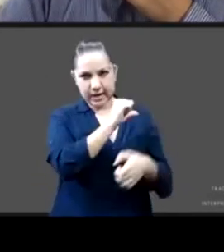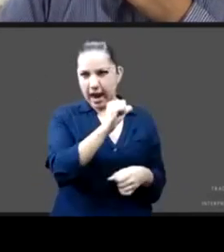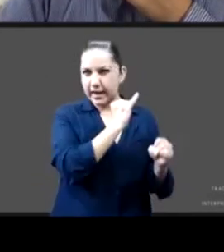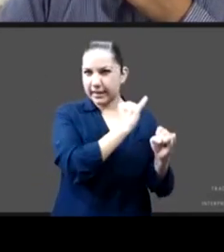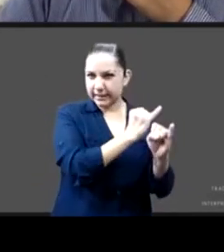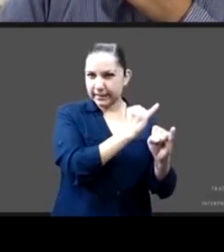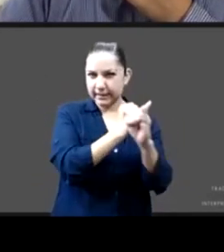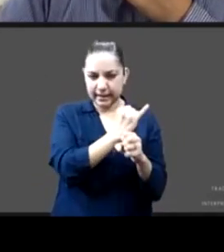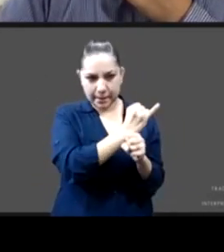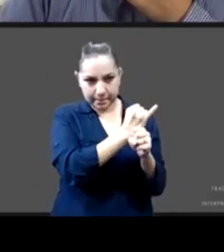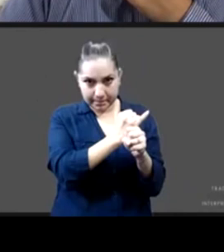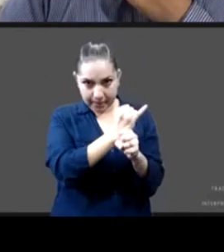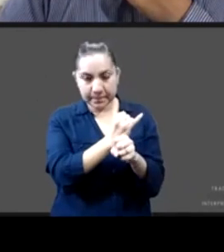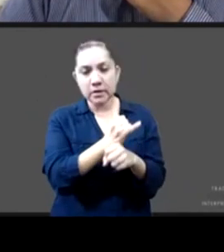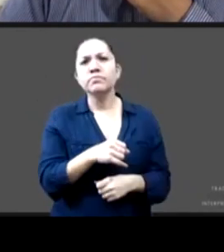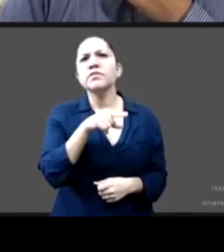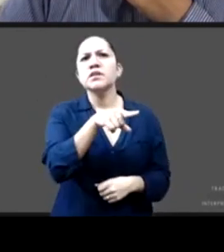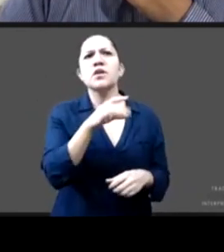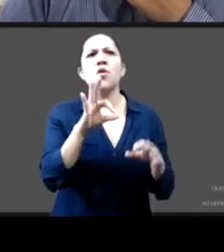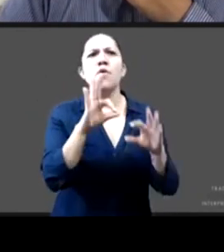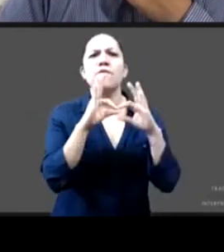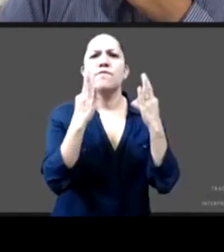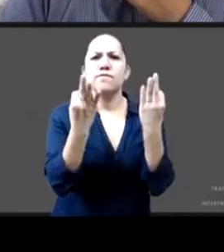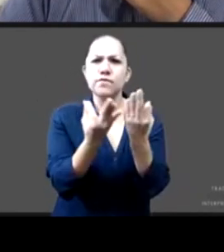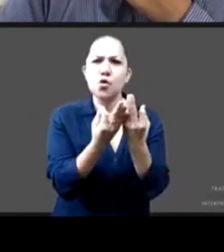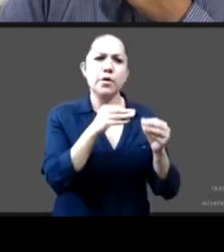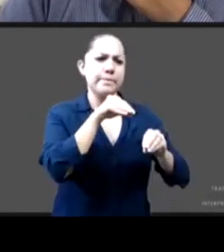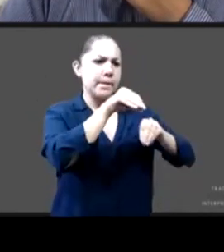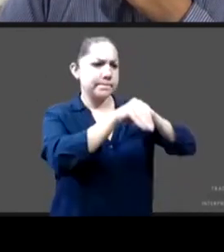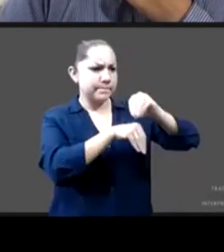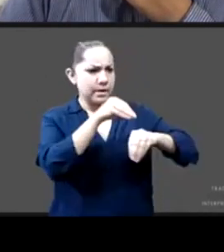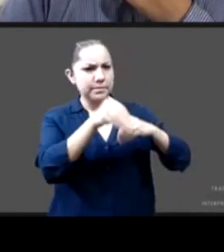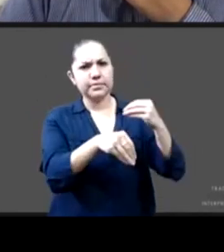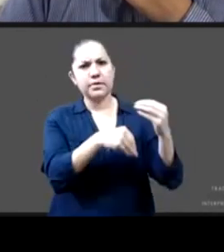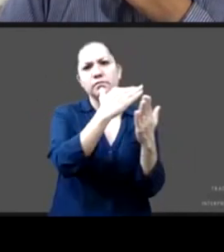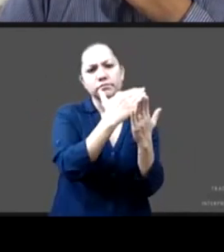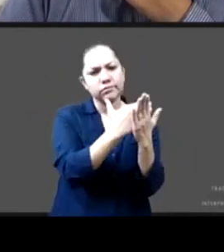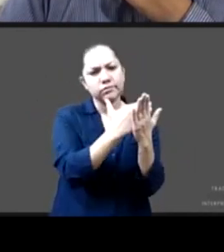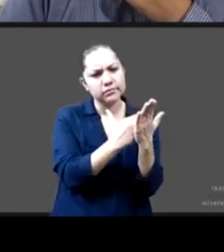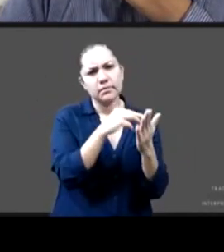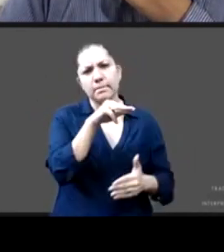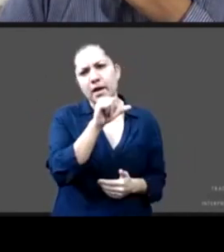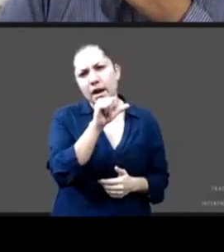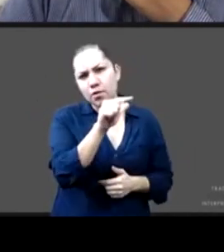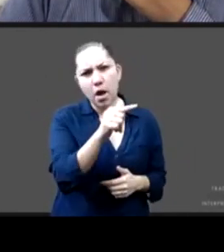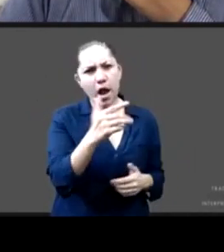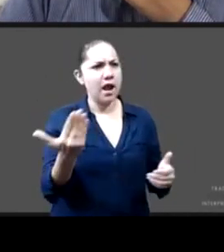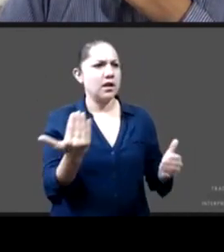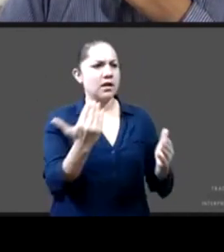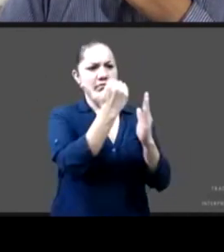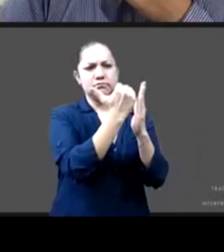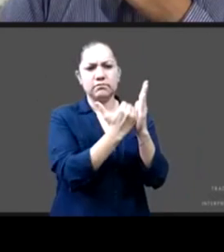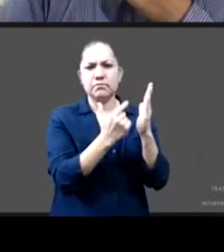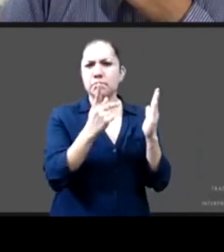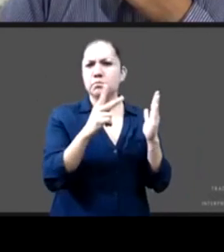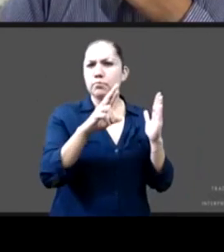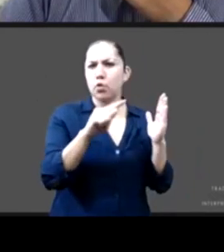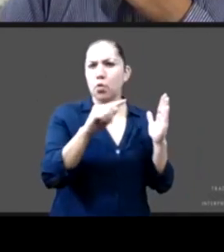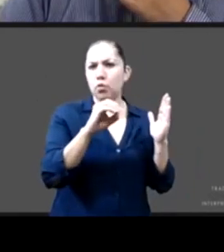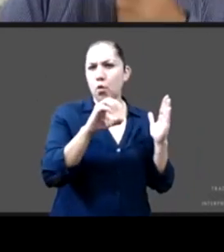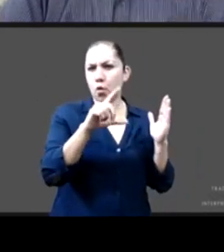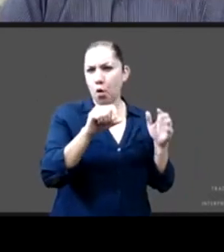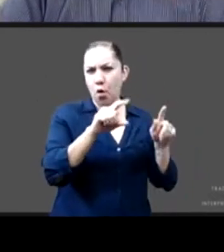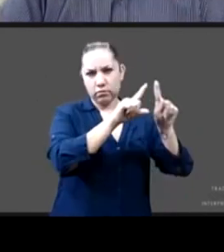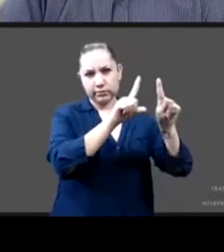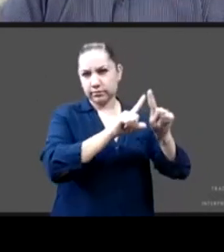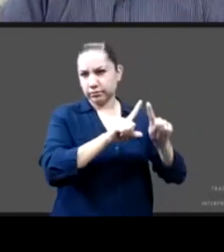de técnicas y procedimientos científicos, manuales, protocolos, que permitan que de una